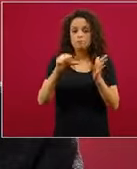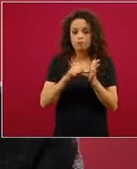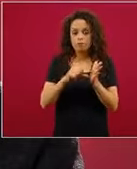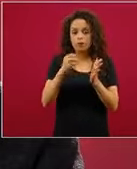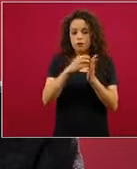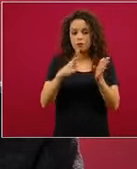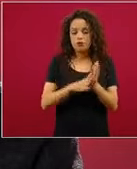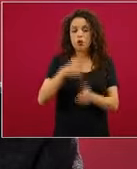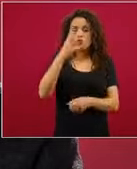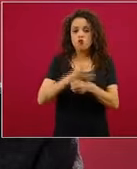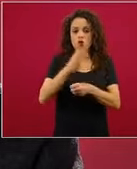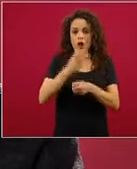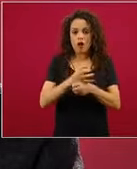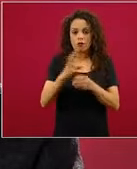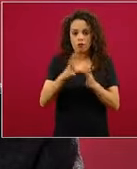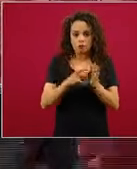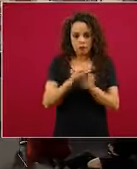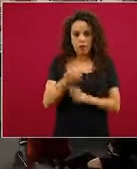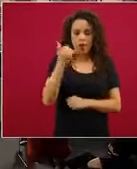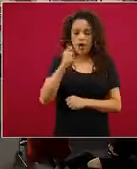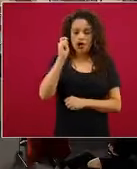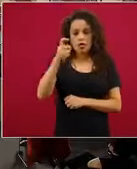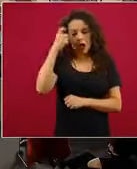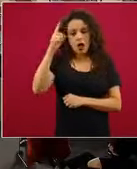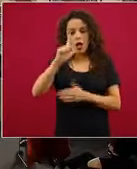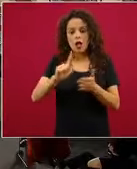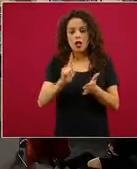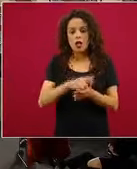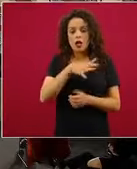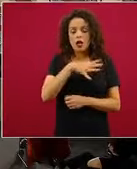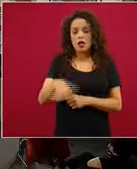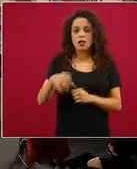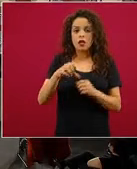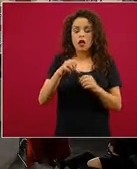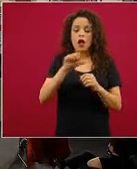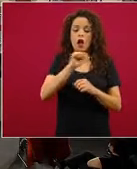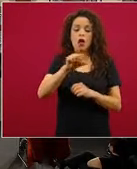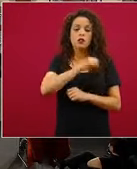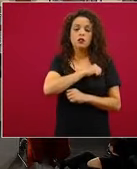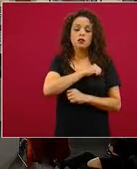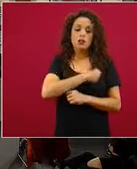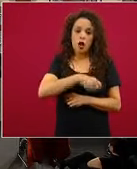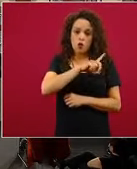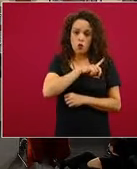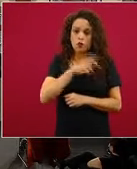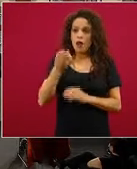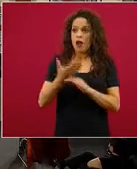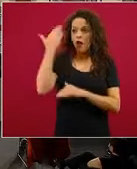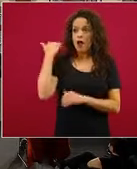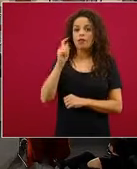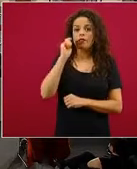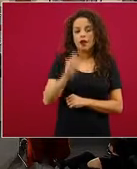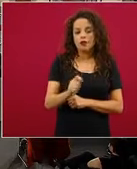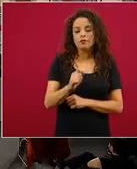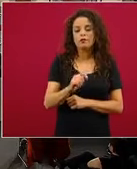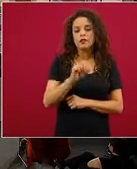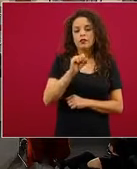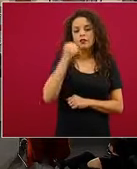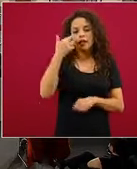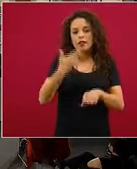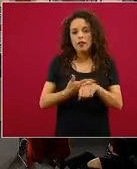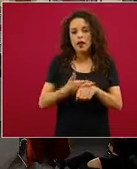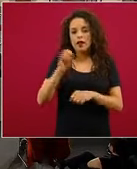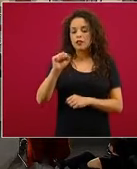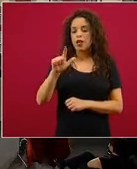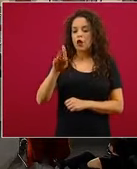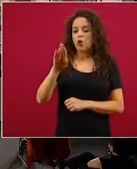También él fue el creador de la Ley General de Salud. Él transformó la Secretaría de Salud, entonces se llamaba Secretaría de Salubridad y Asistencia, la